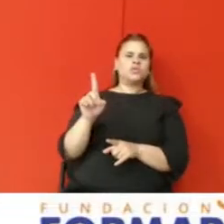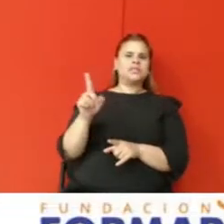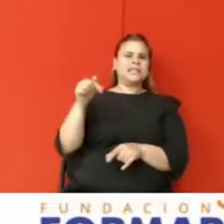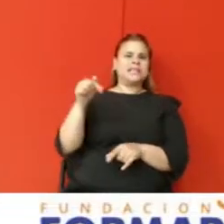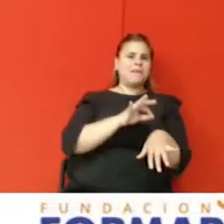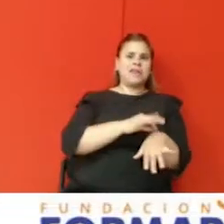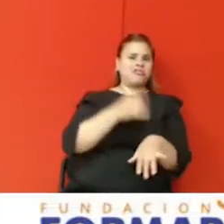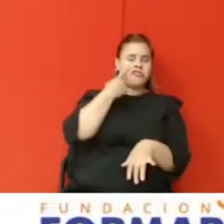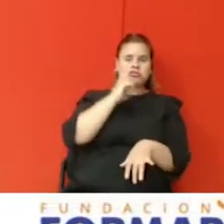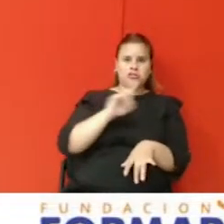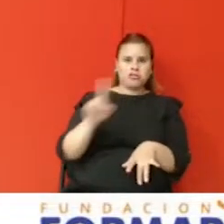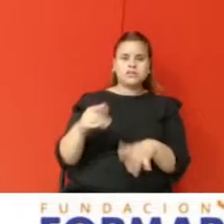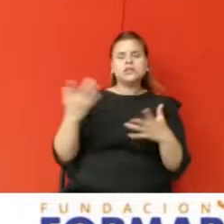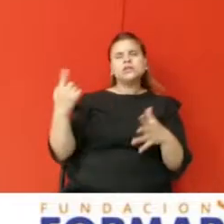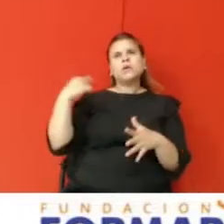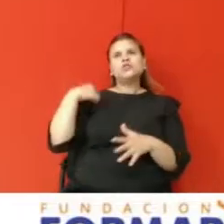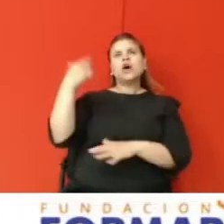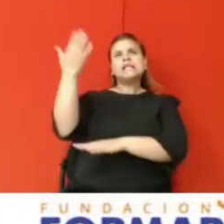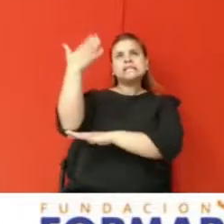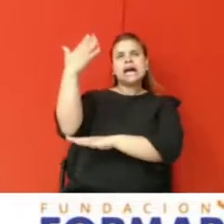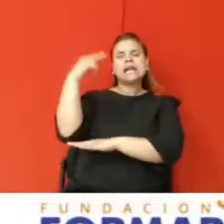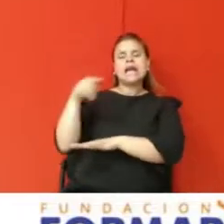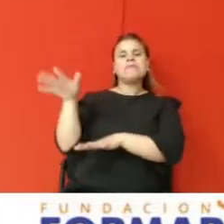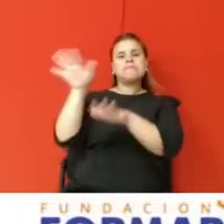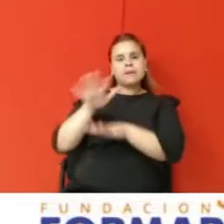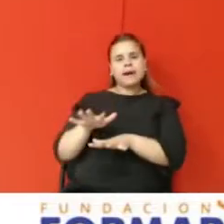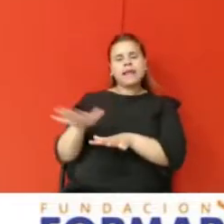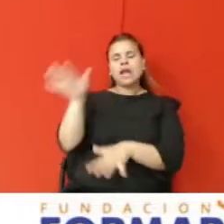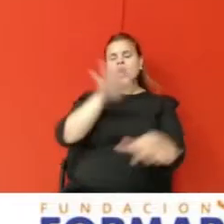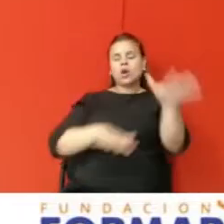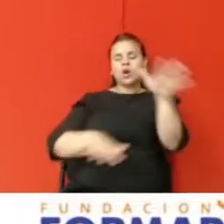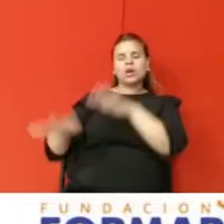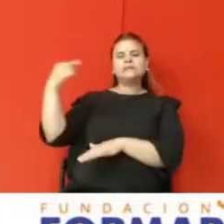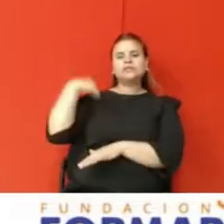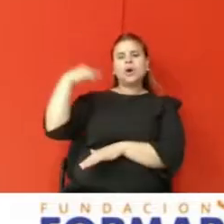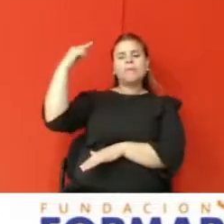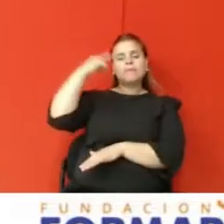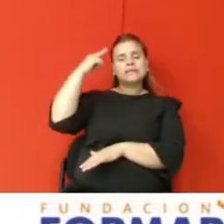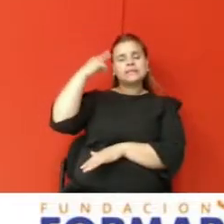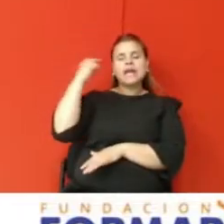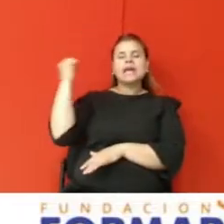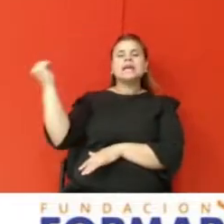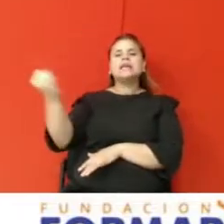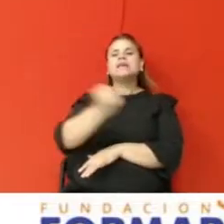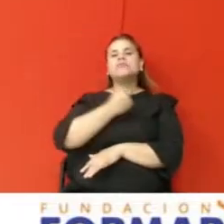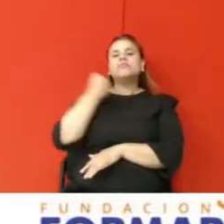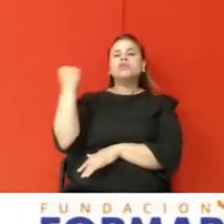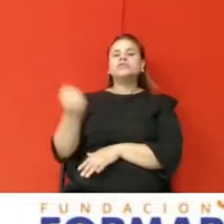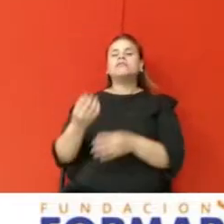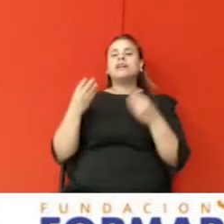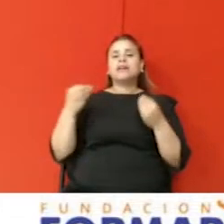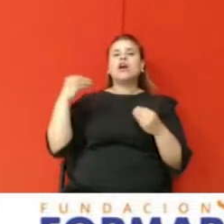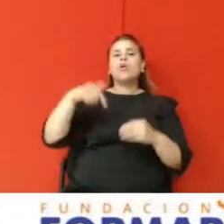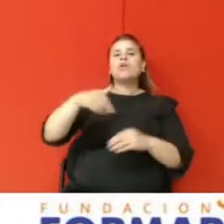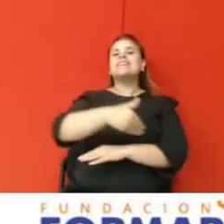cuando gestioné la charla, me pareció importante abordar una charla general para poner